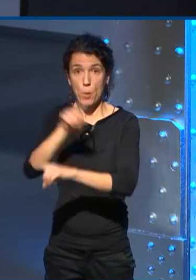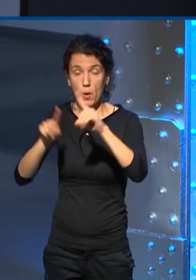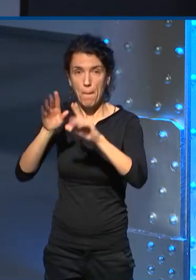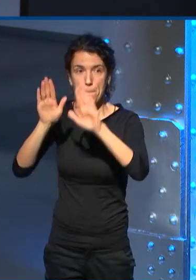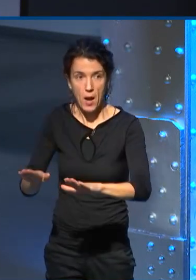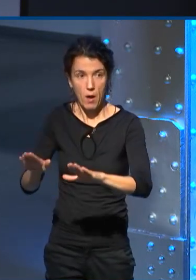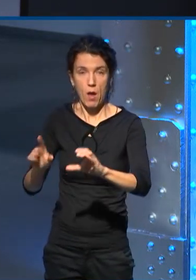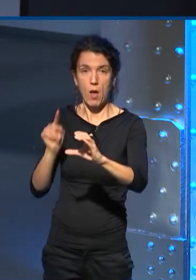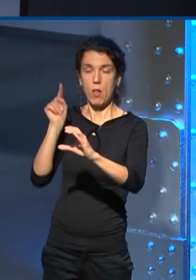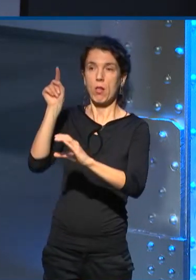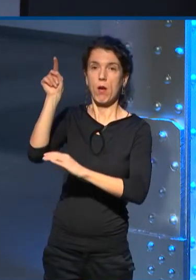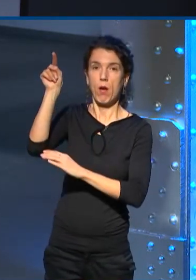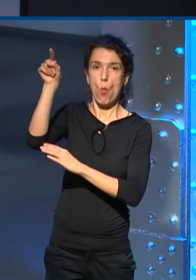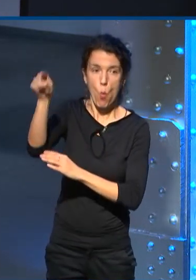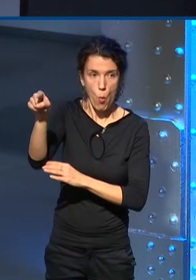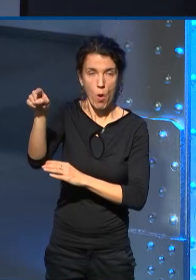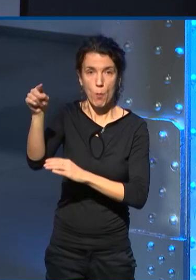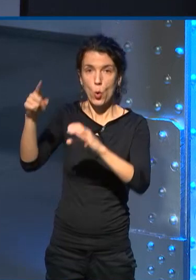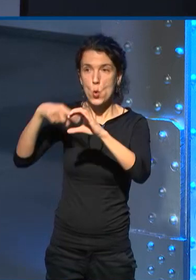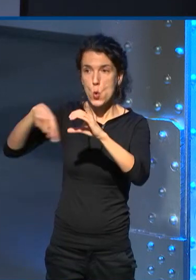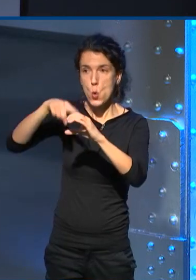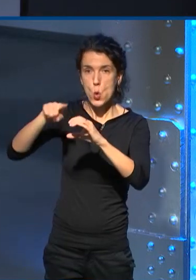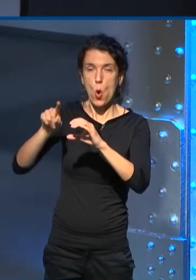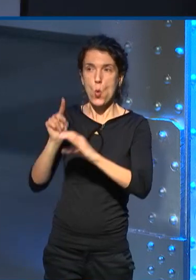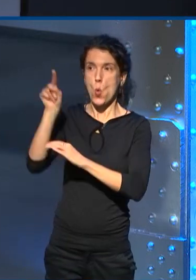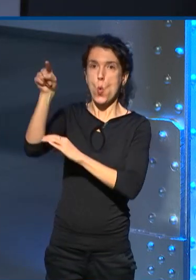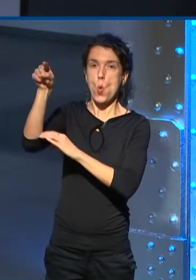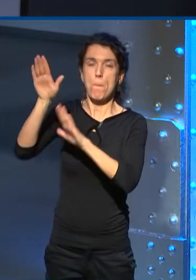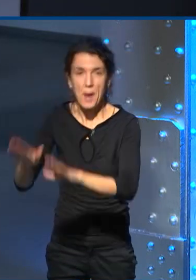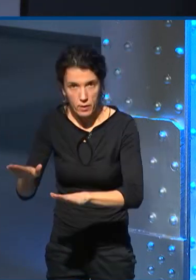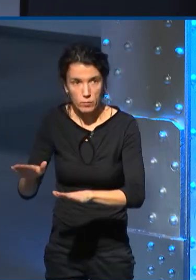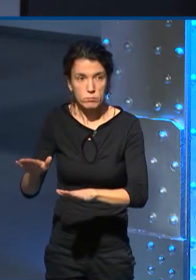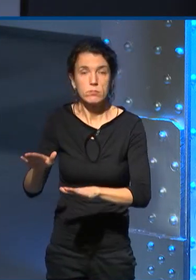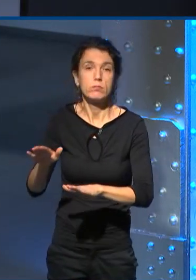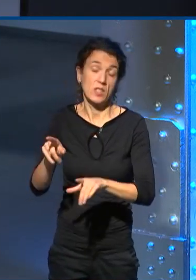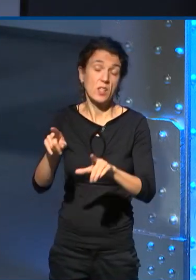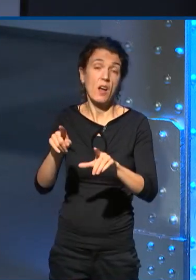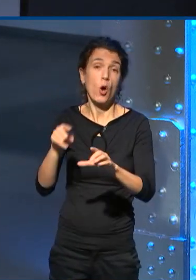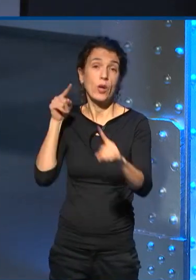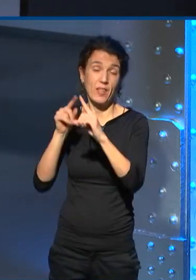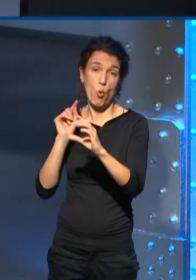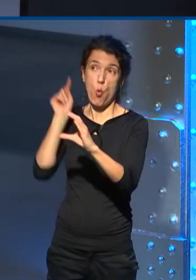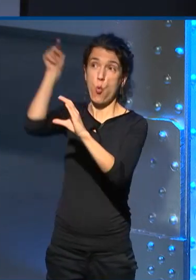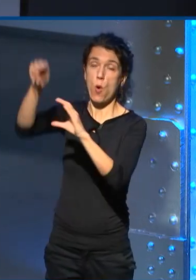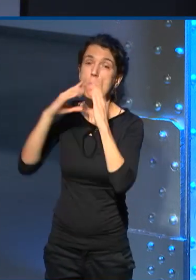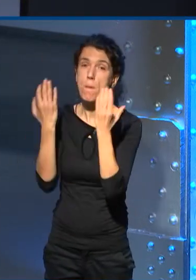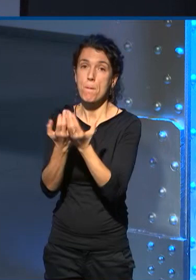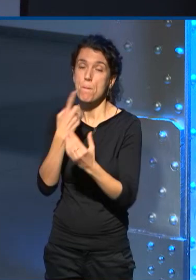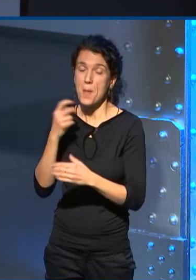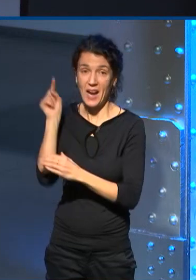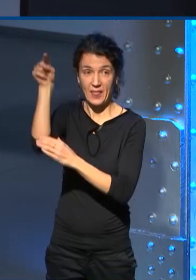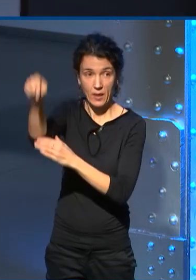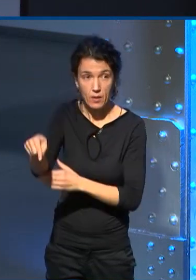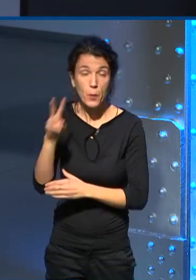para el elemento que está girando. Entonces, en misión a Marte es aquí. Fíjense aquí la